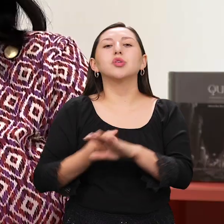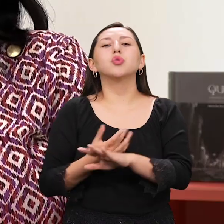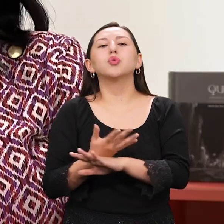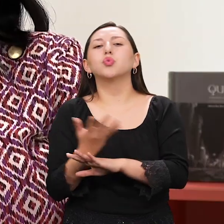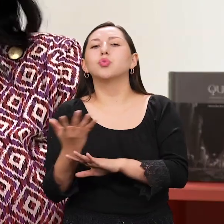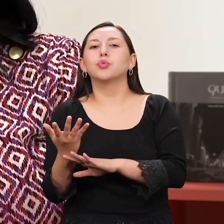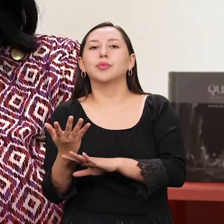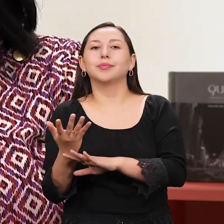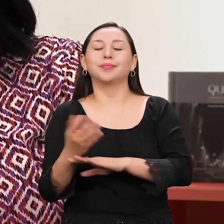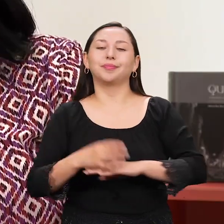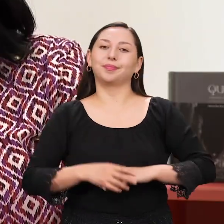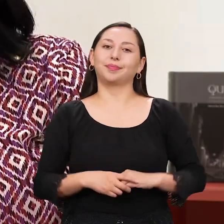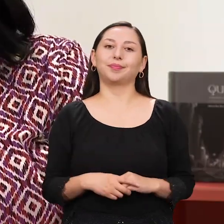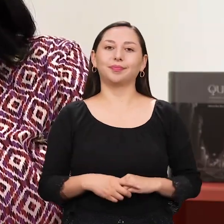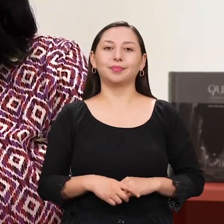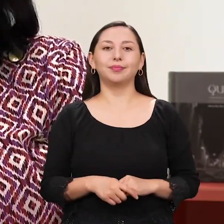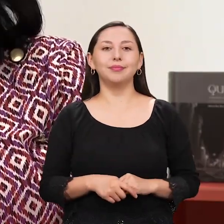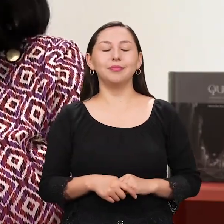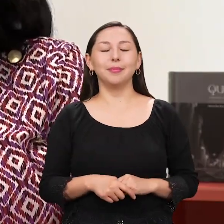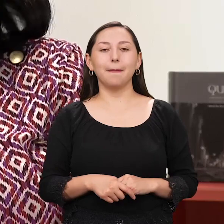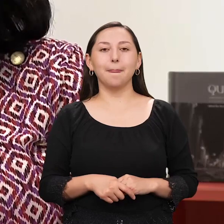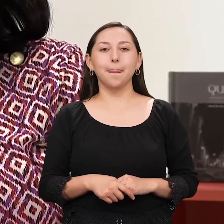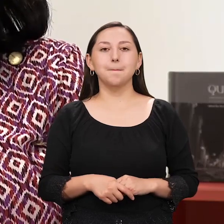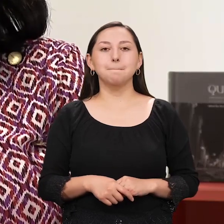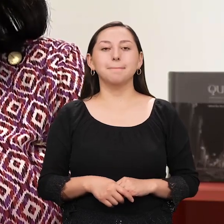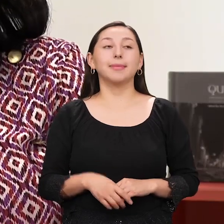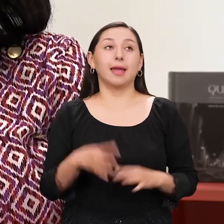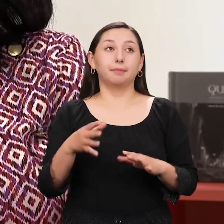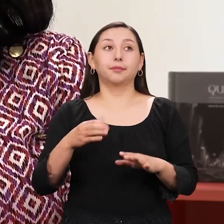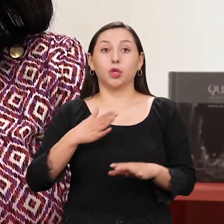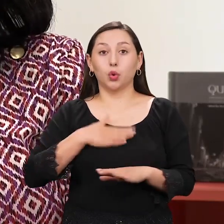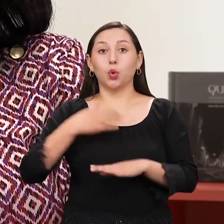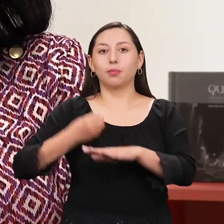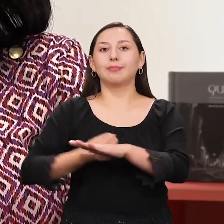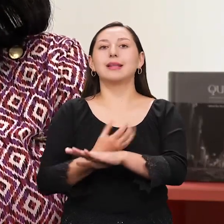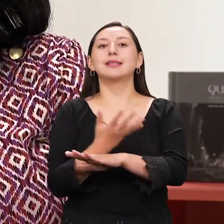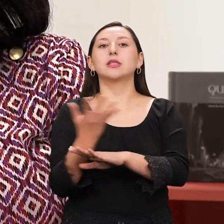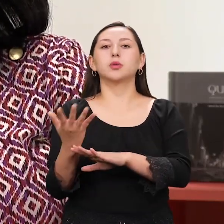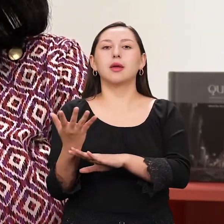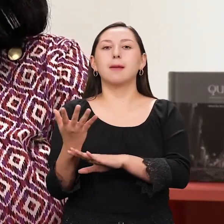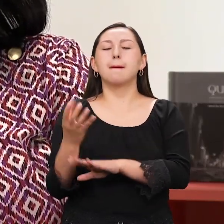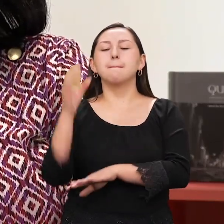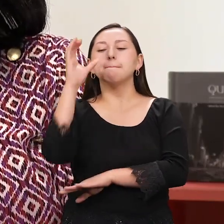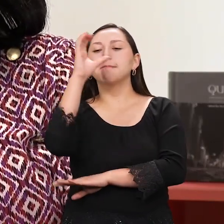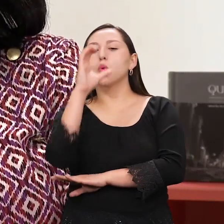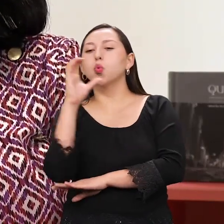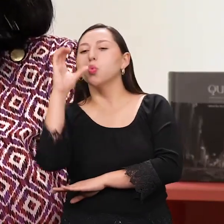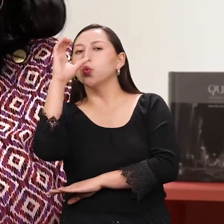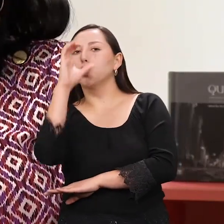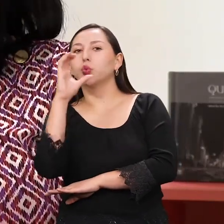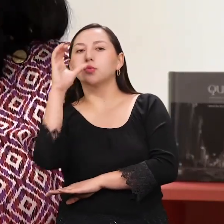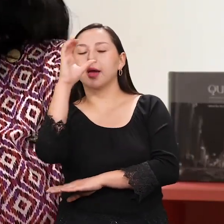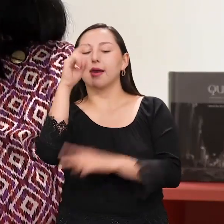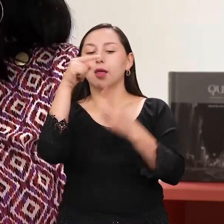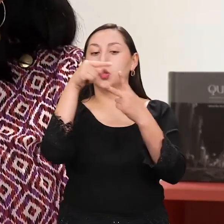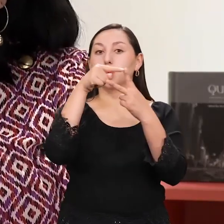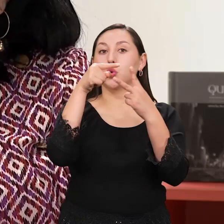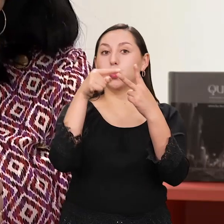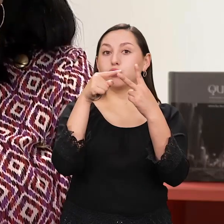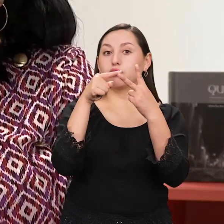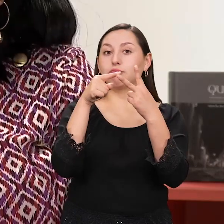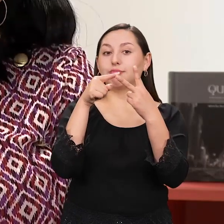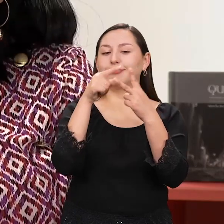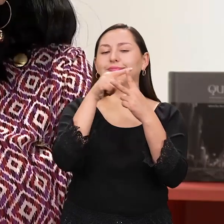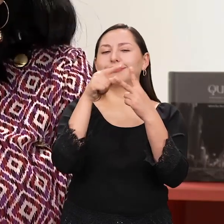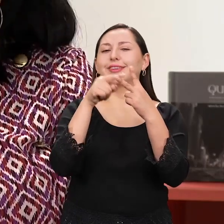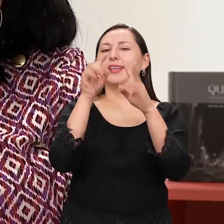carrera? Para quienes están todavía en ese proceso de elegir su carrera, creo que hay que elegir exactamente dos cosas. Puede parecer